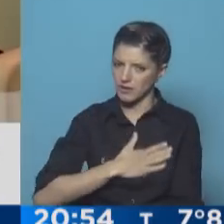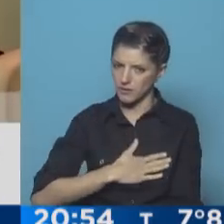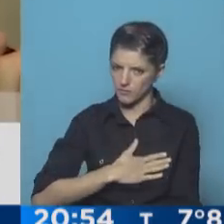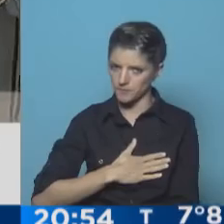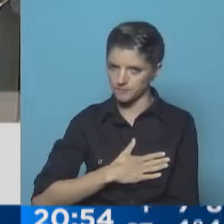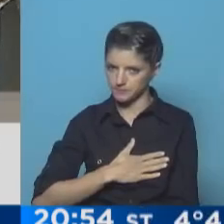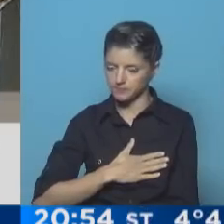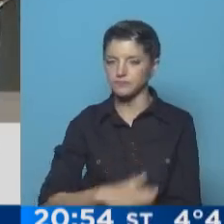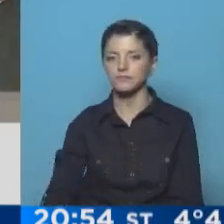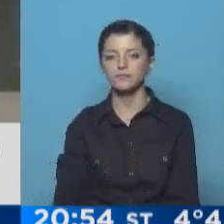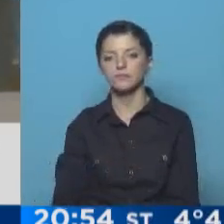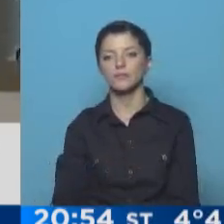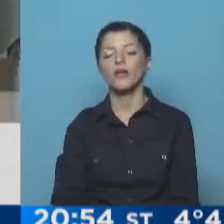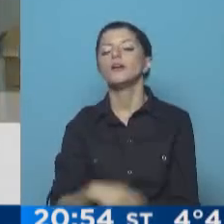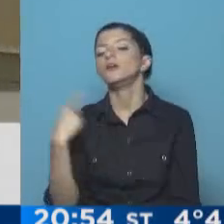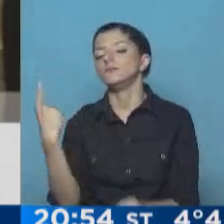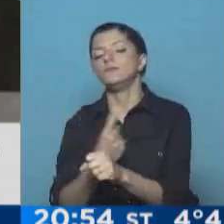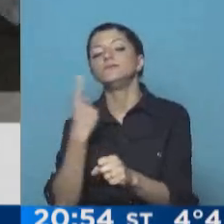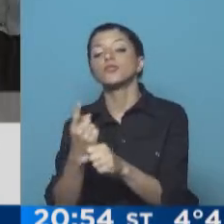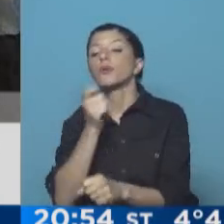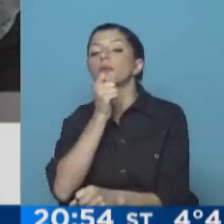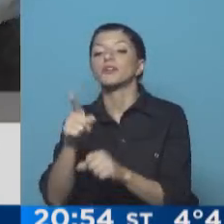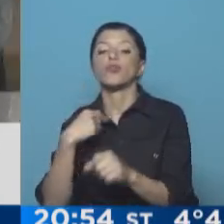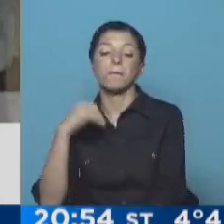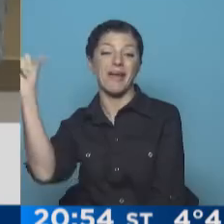¿no? No se puede hacer que porque perdí